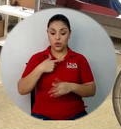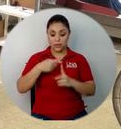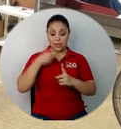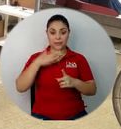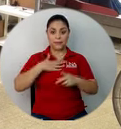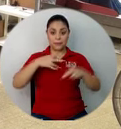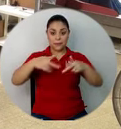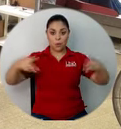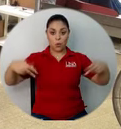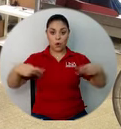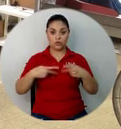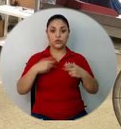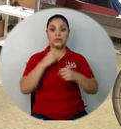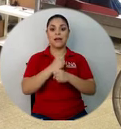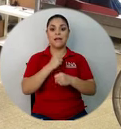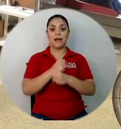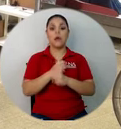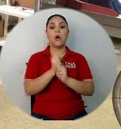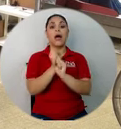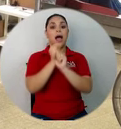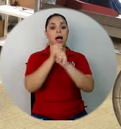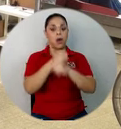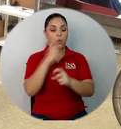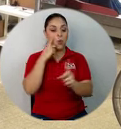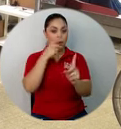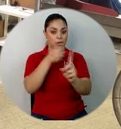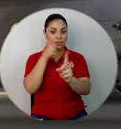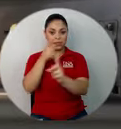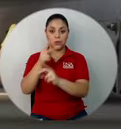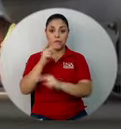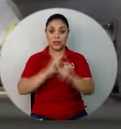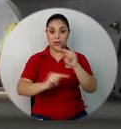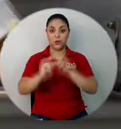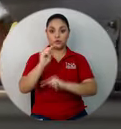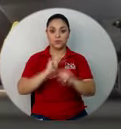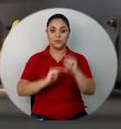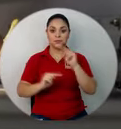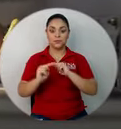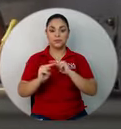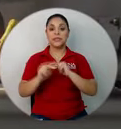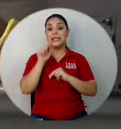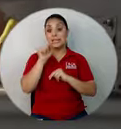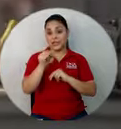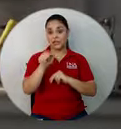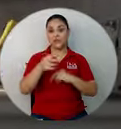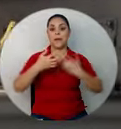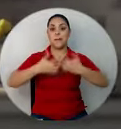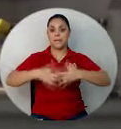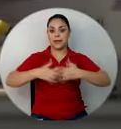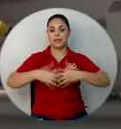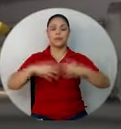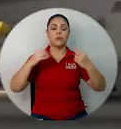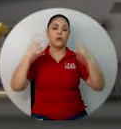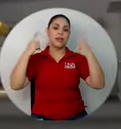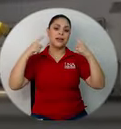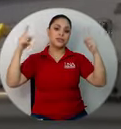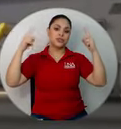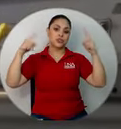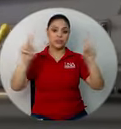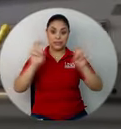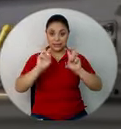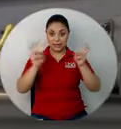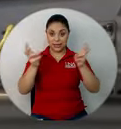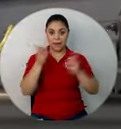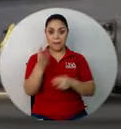trabajo hago a los objetivos del negocio. Y eso es lo que empresas que han sido muy exitosas en